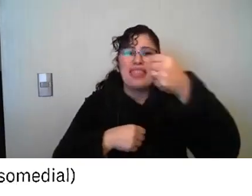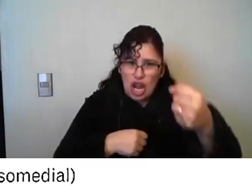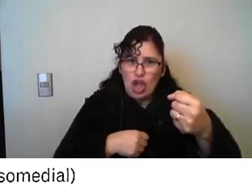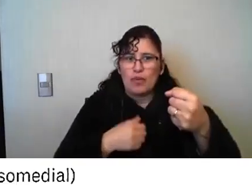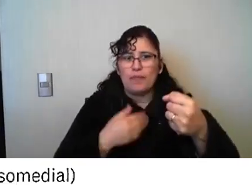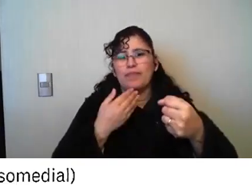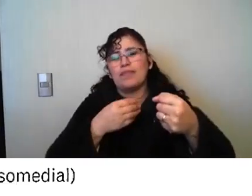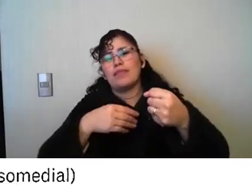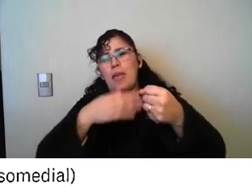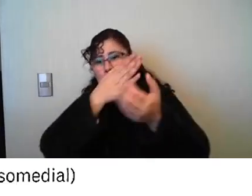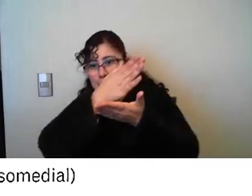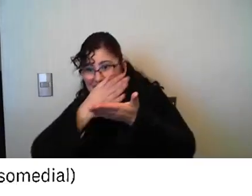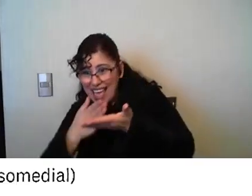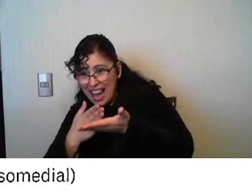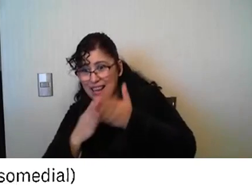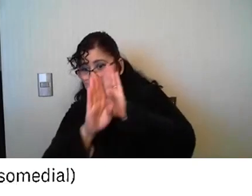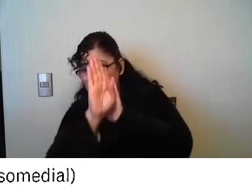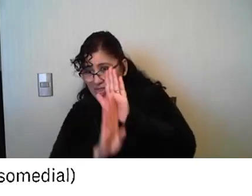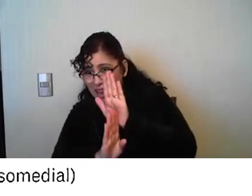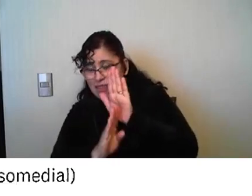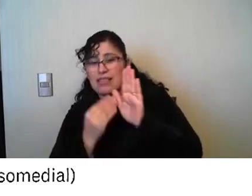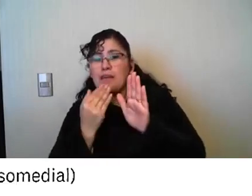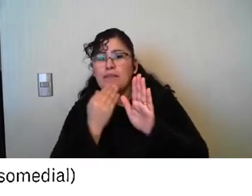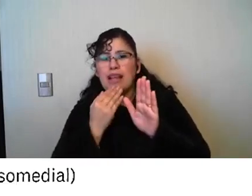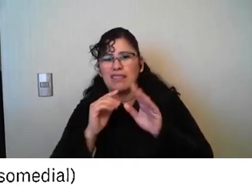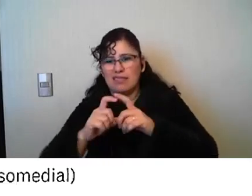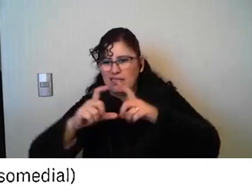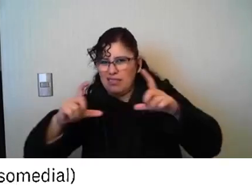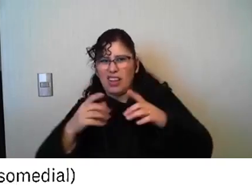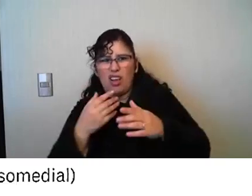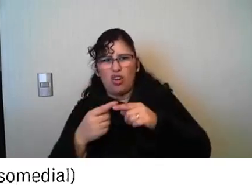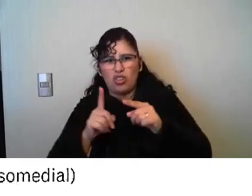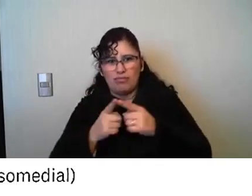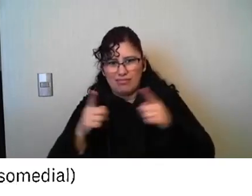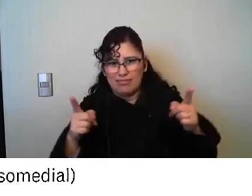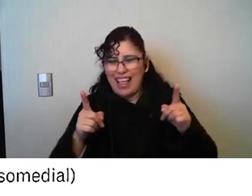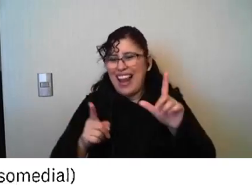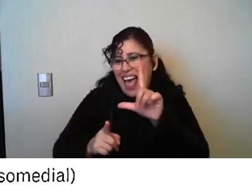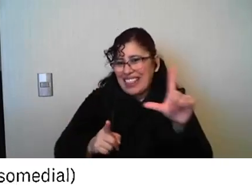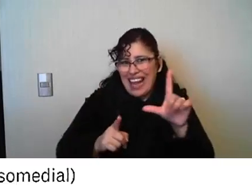una medial y una gran zona lateral.